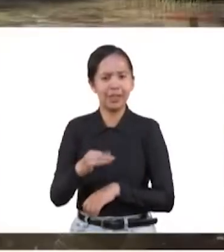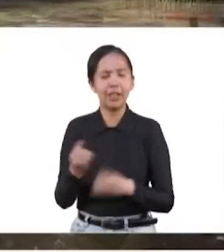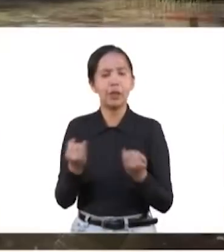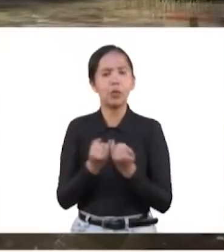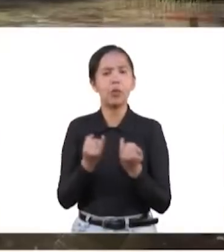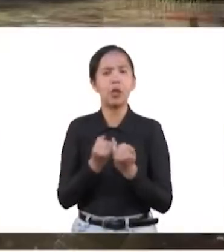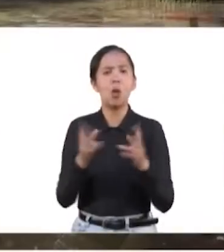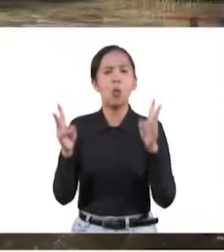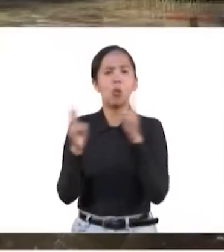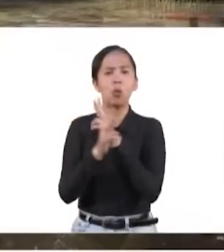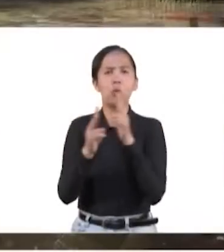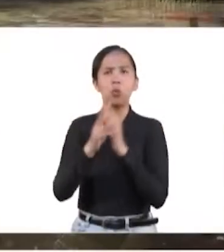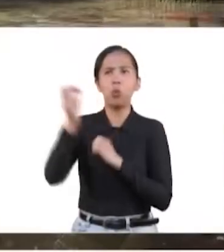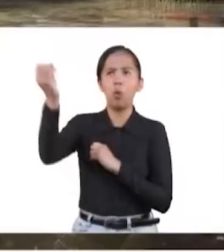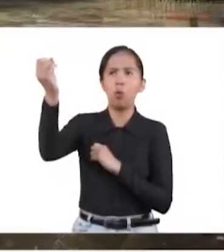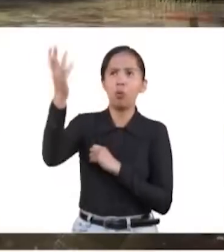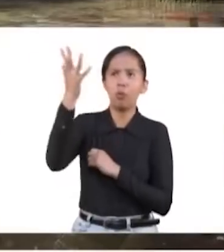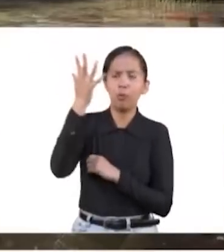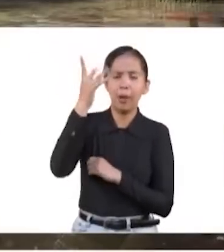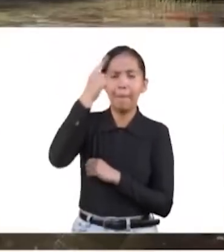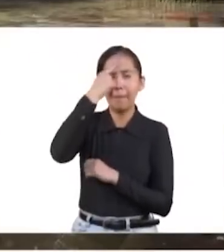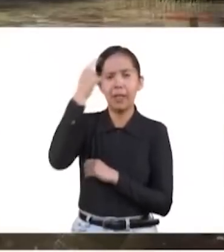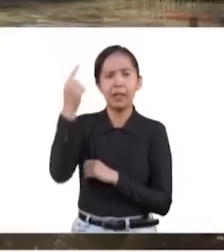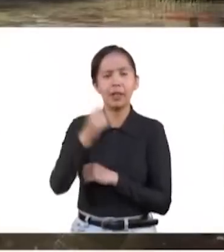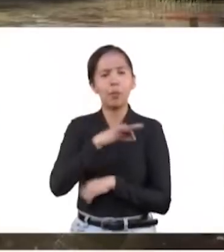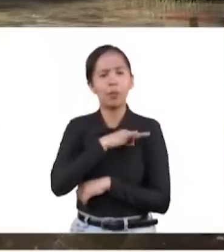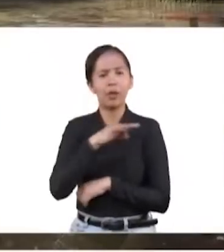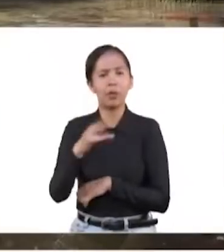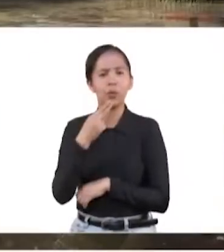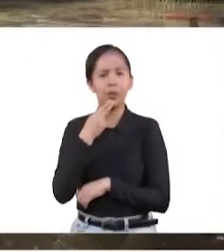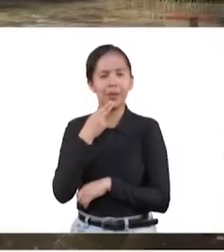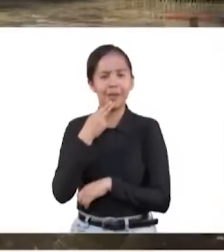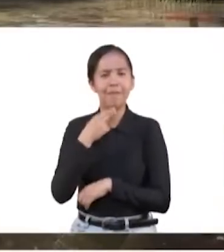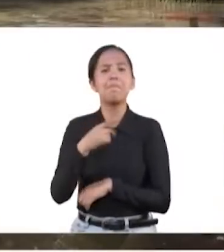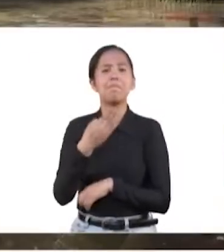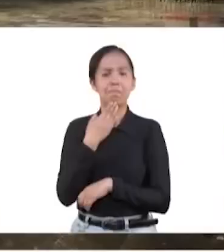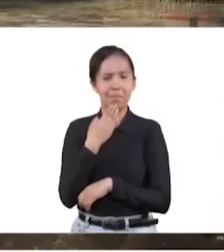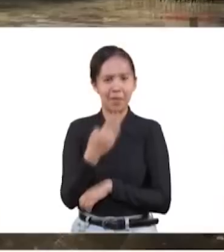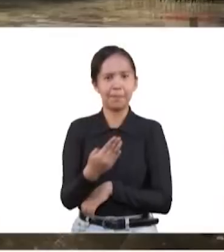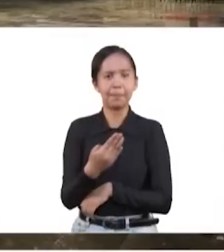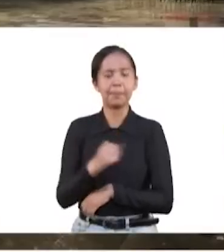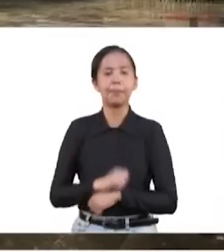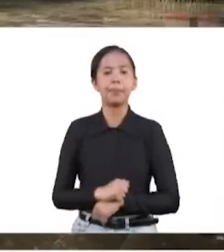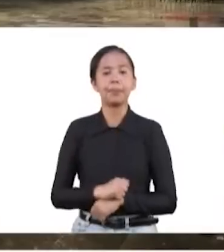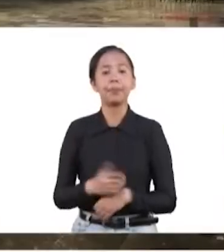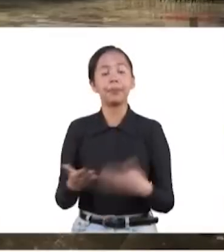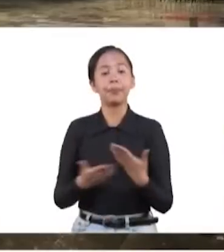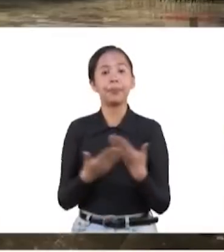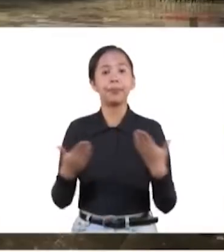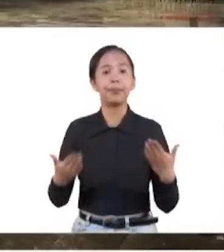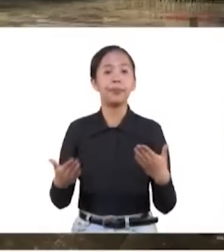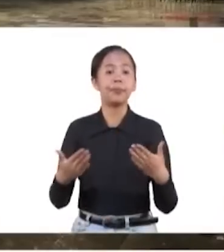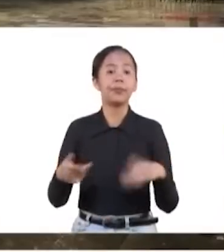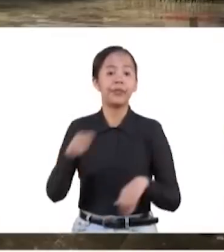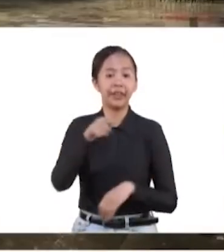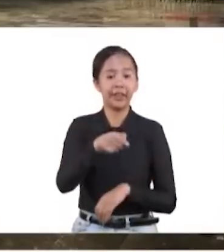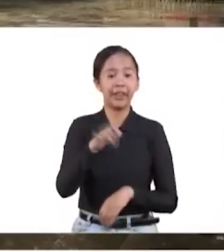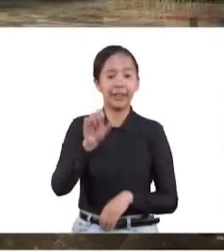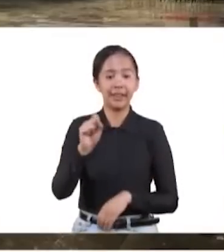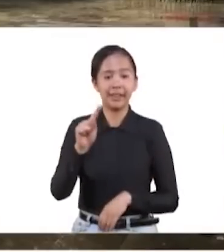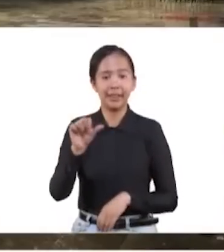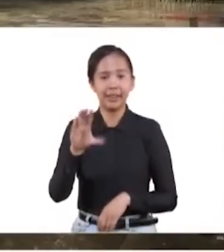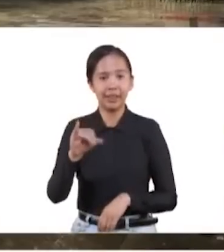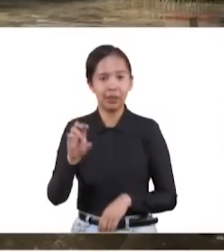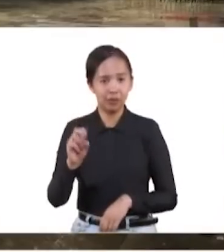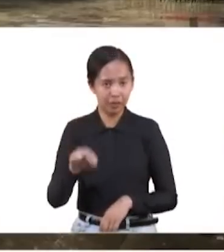aire acondicionado para garantizar el óptimo desempeño de los equipos. Remodelación de estaciones.